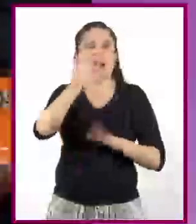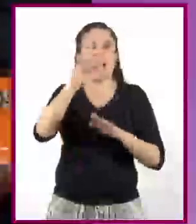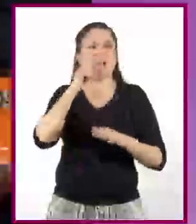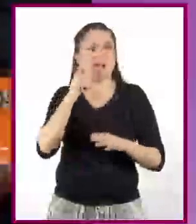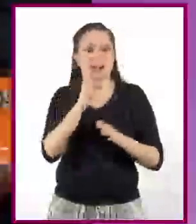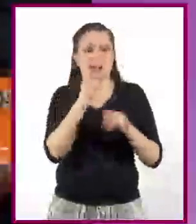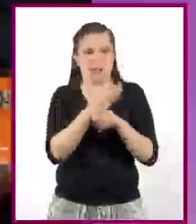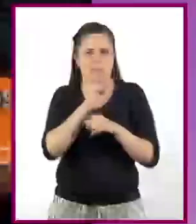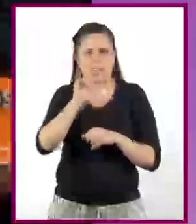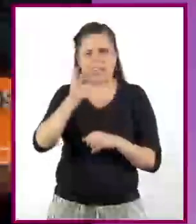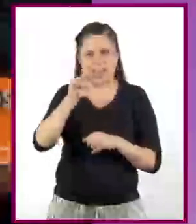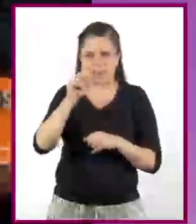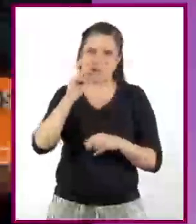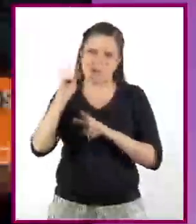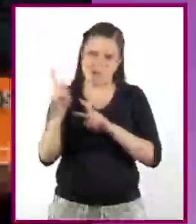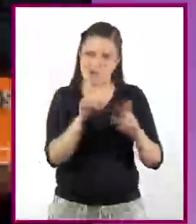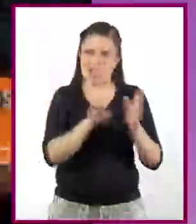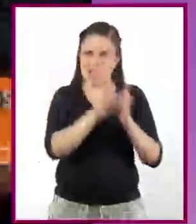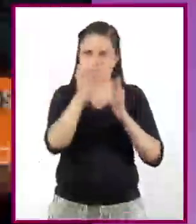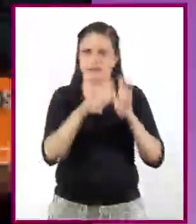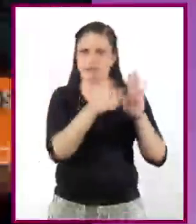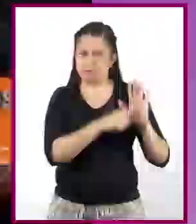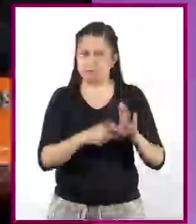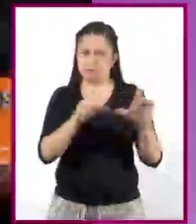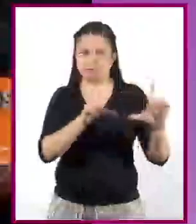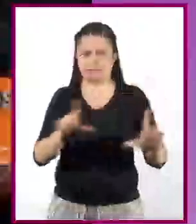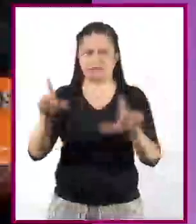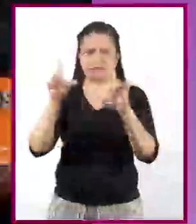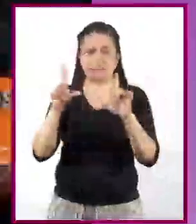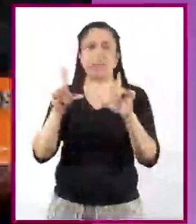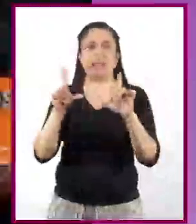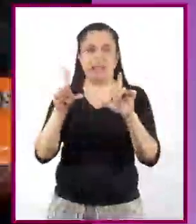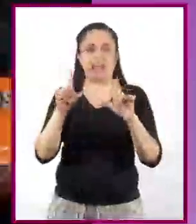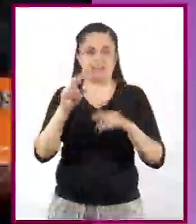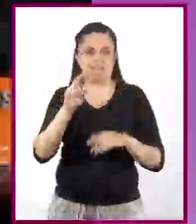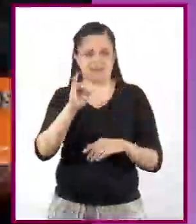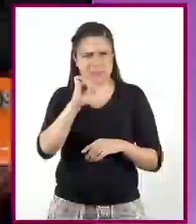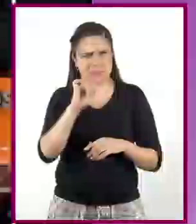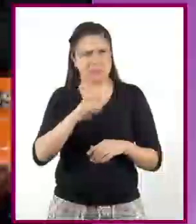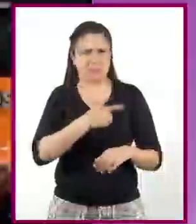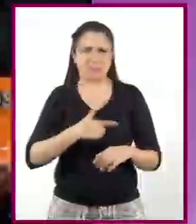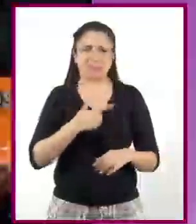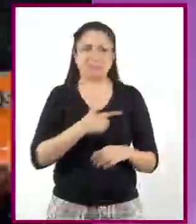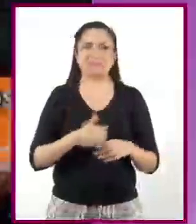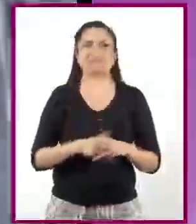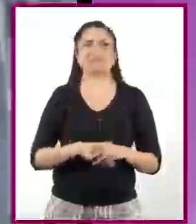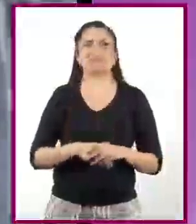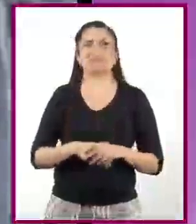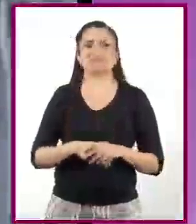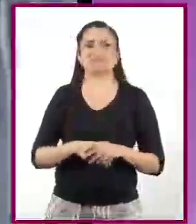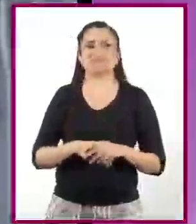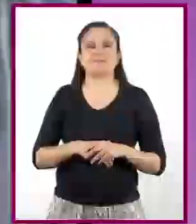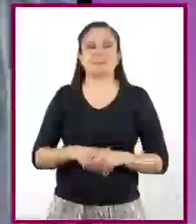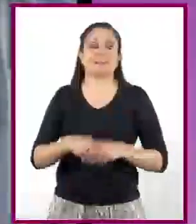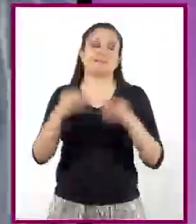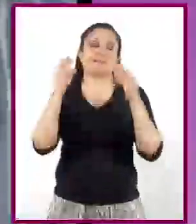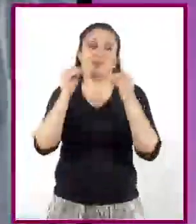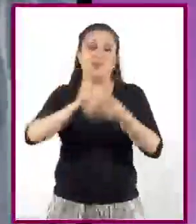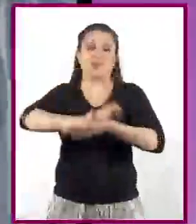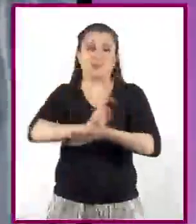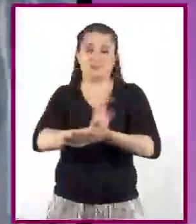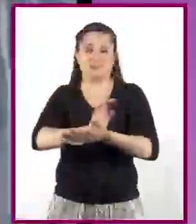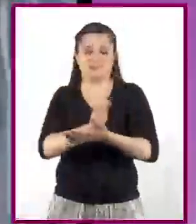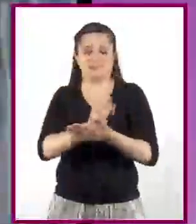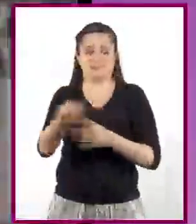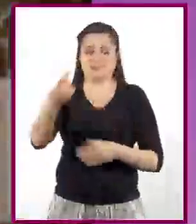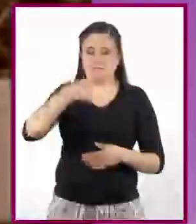ejemplos de la violación de la garantía de los derechos humanos? Me parece muy bien. La mayoría de las violaciones a las